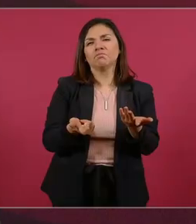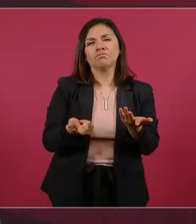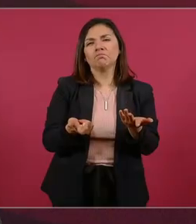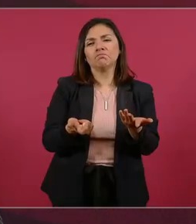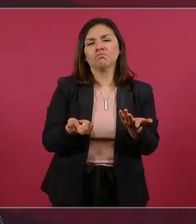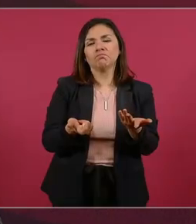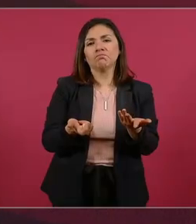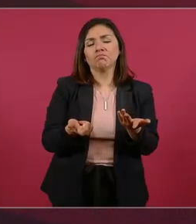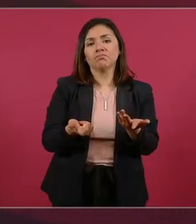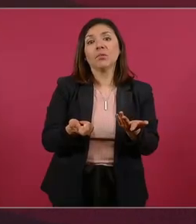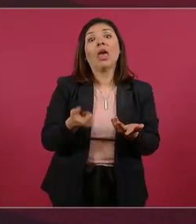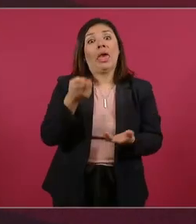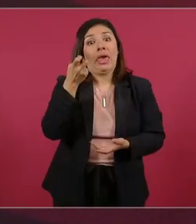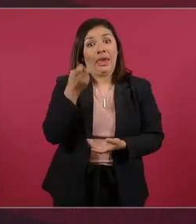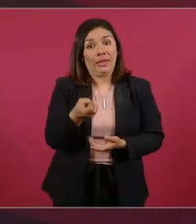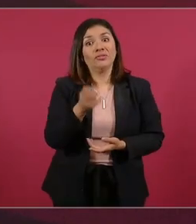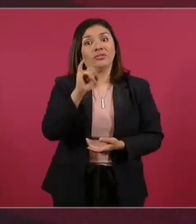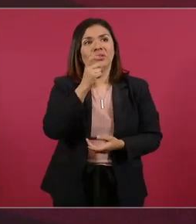y estigmatizarlas,